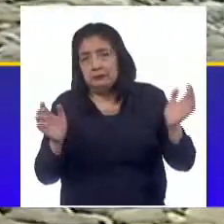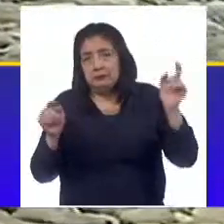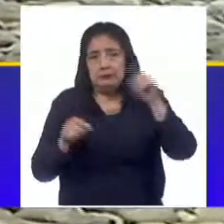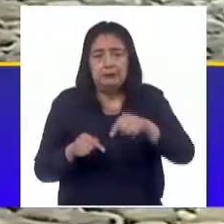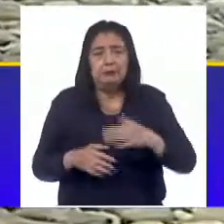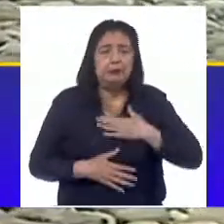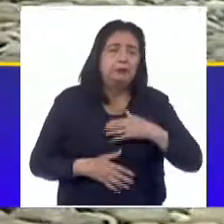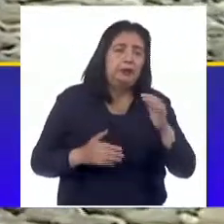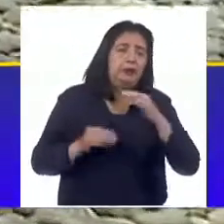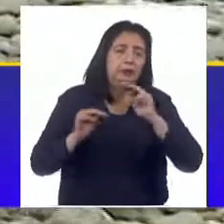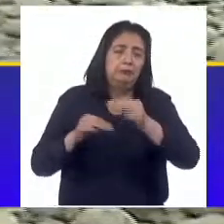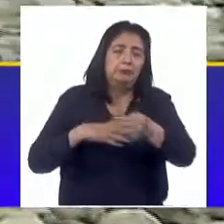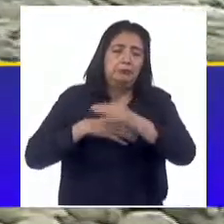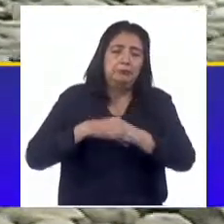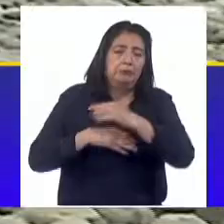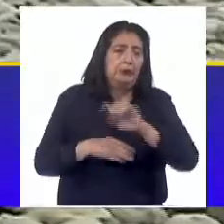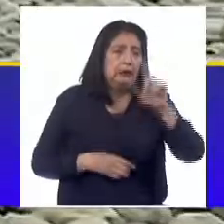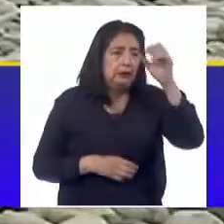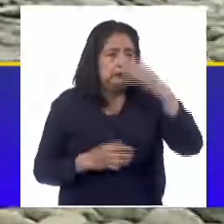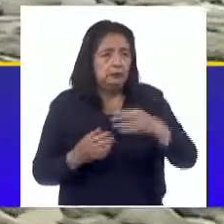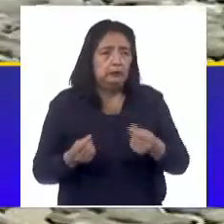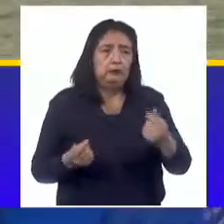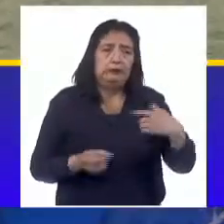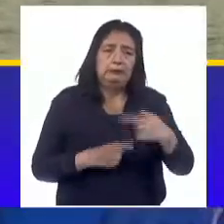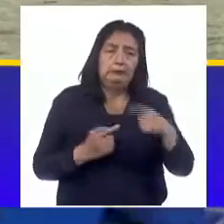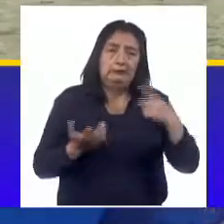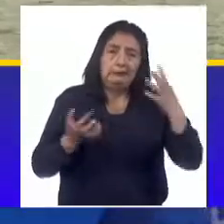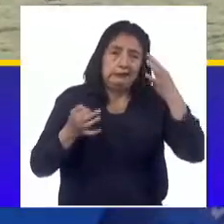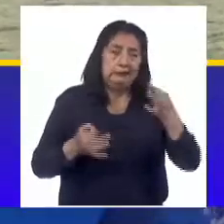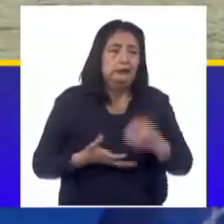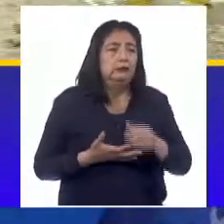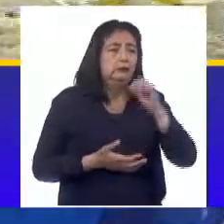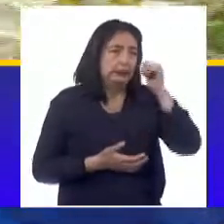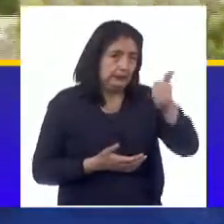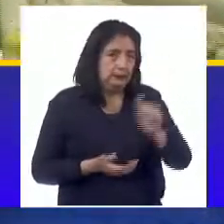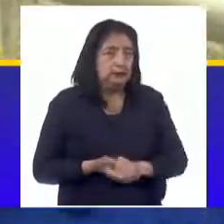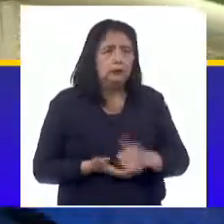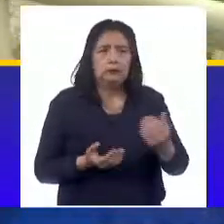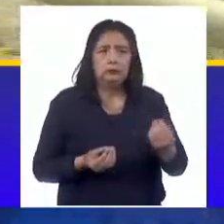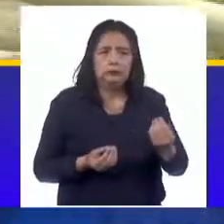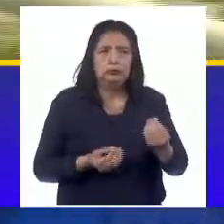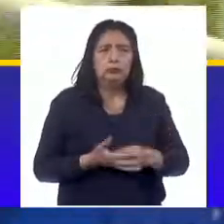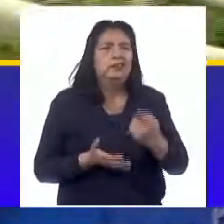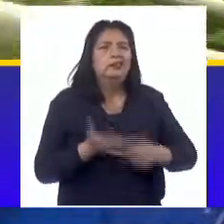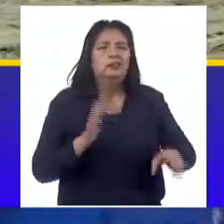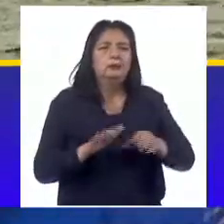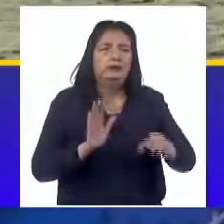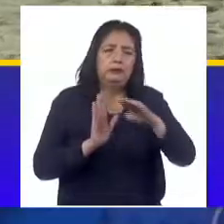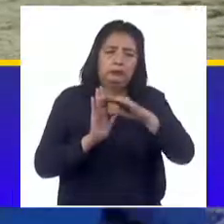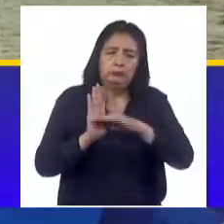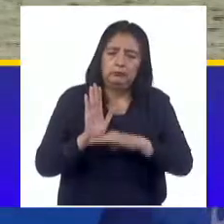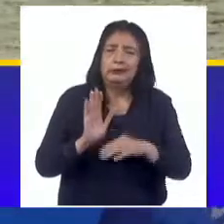del mar, de la arena, el sol, pero esto se estaría definiendo ya el día de mañana. Me refiero a los protocolos que